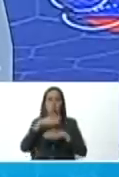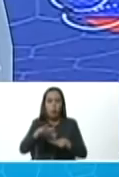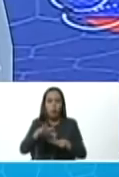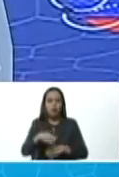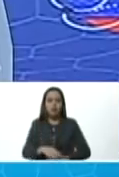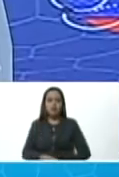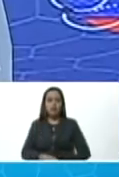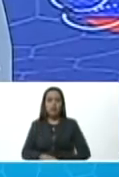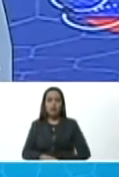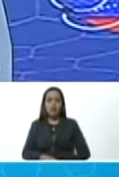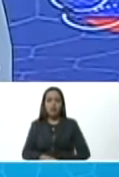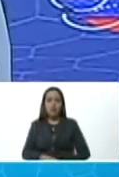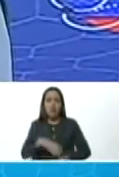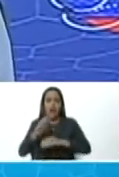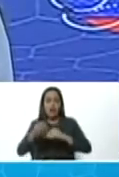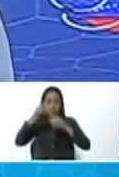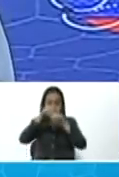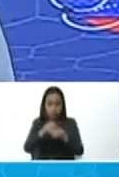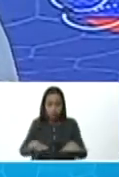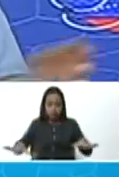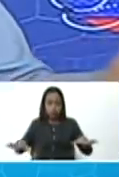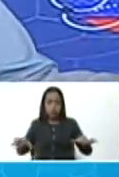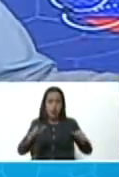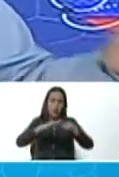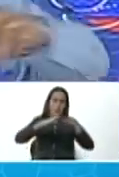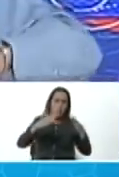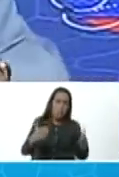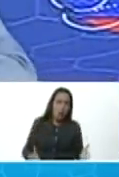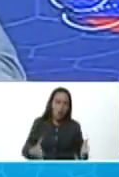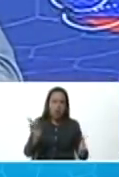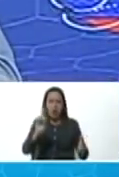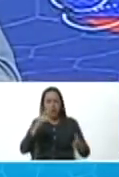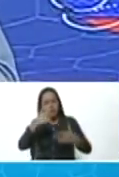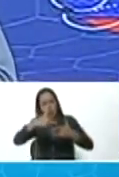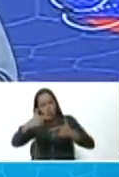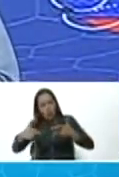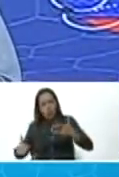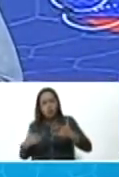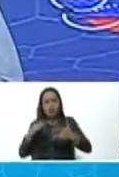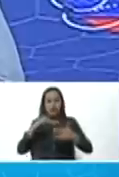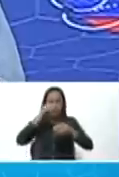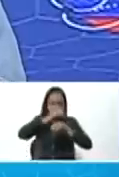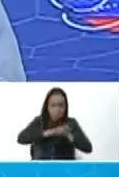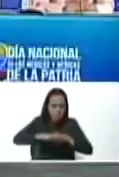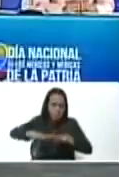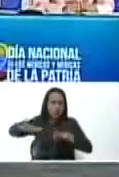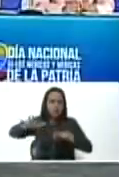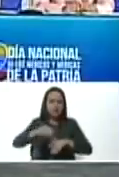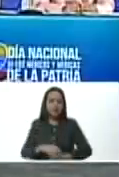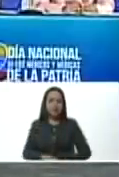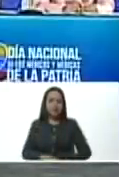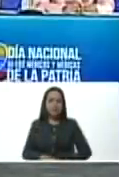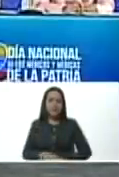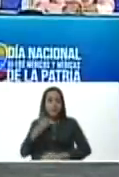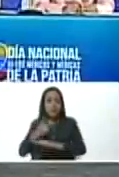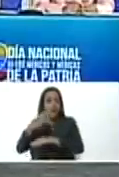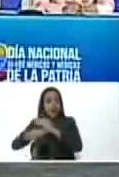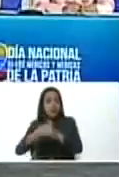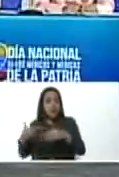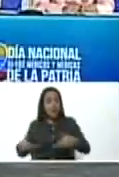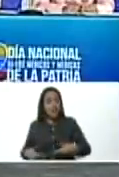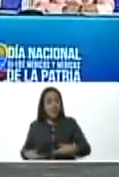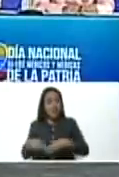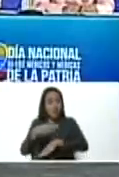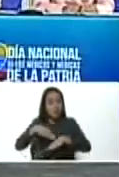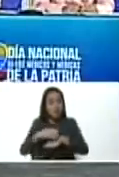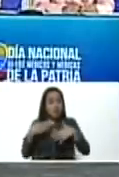gotículas caen sobre los objetos y superficie. Ministro Alvarado, hay que hacer un gran esfuerzo. Aquí hay un conjunto